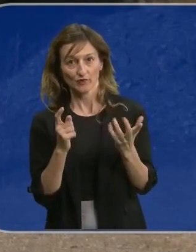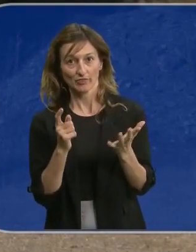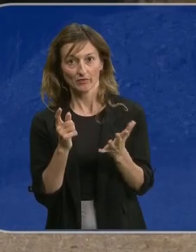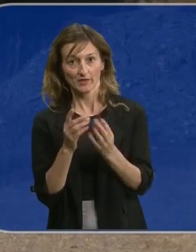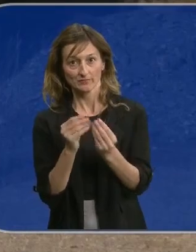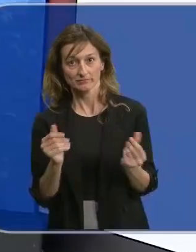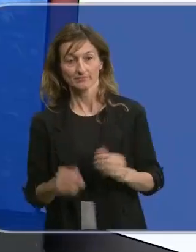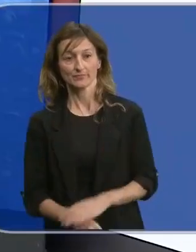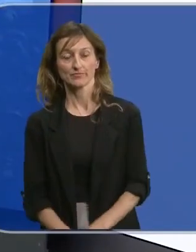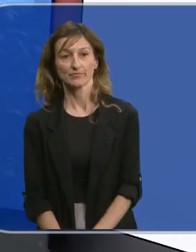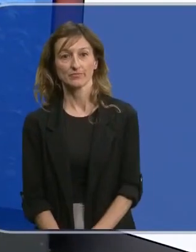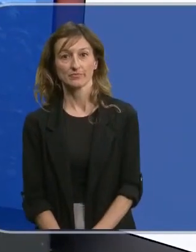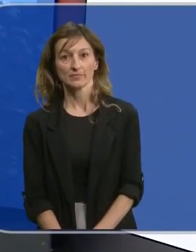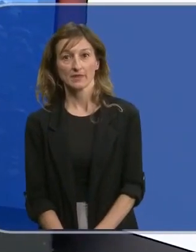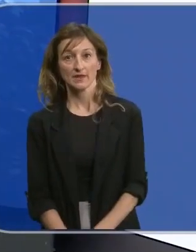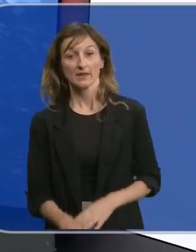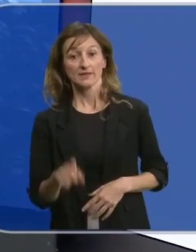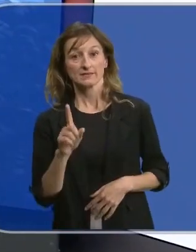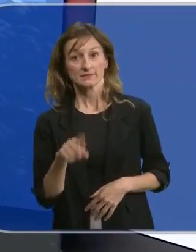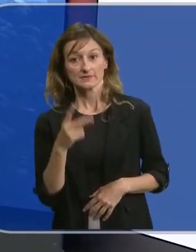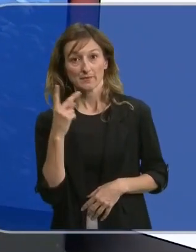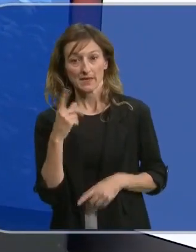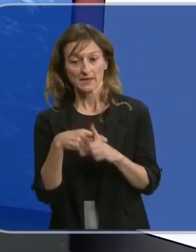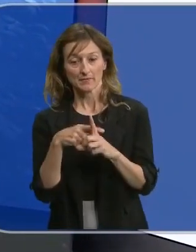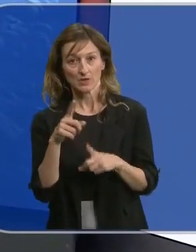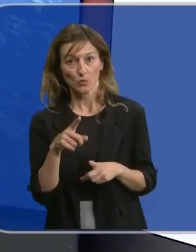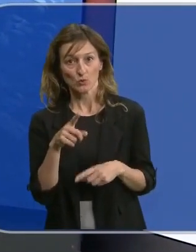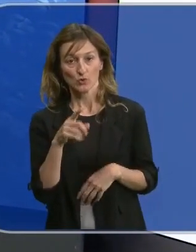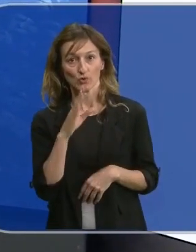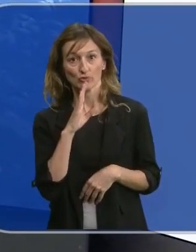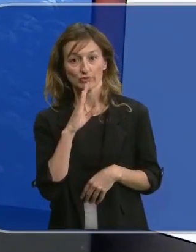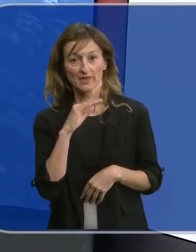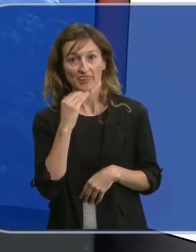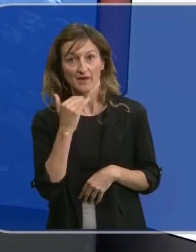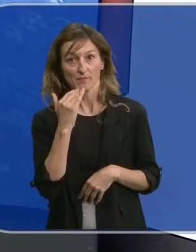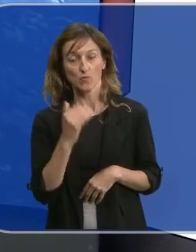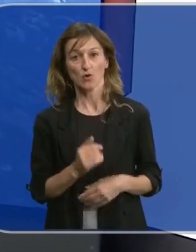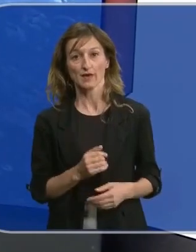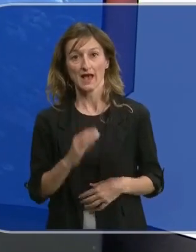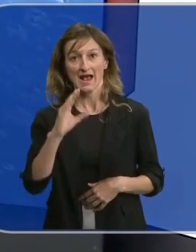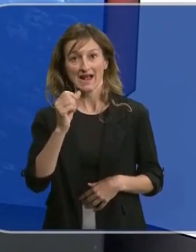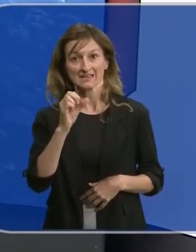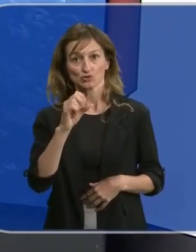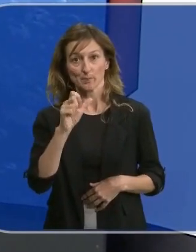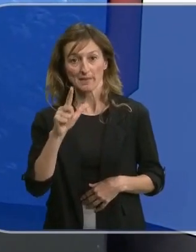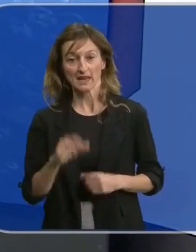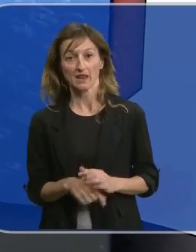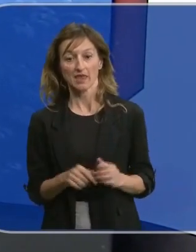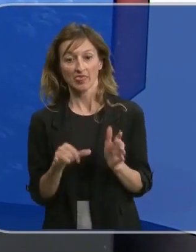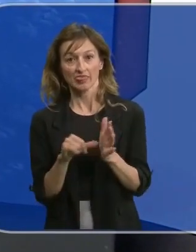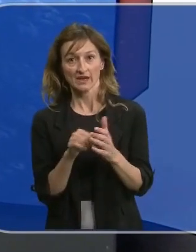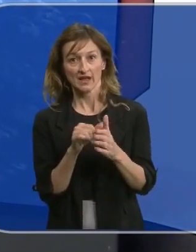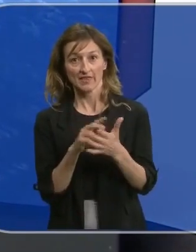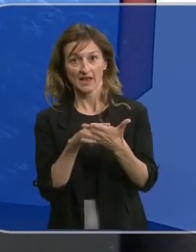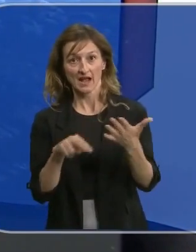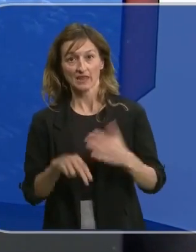de de extinción otro incendio también de nivel uno continúa activo en zamor es en la localidad de castromil prácticamente en la frontera